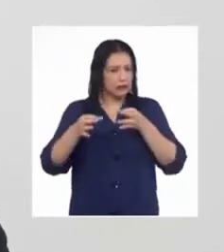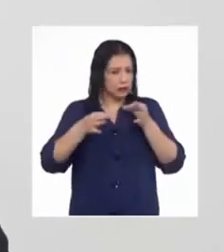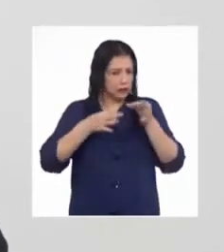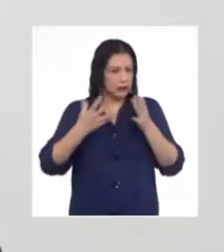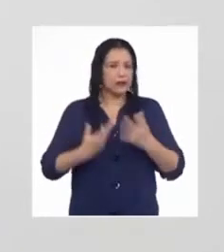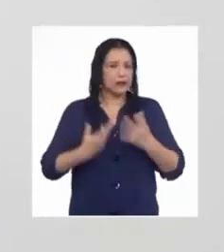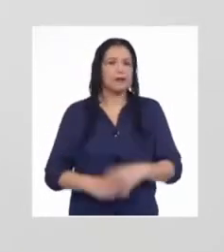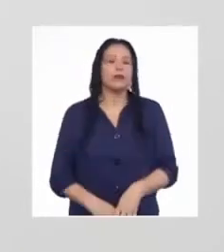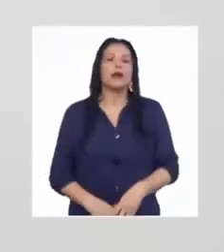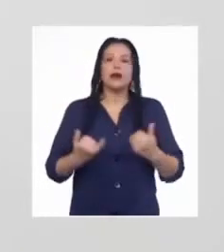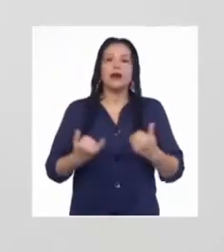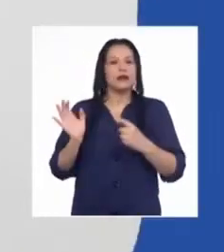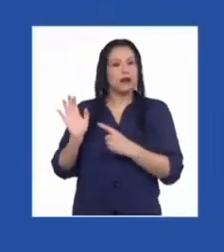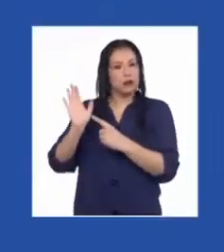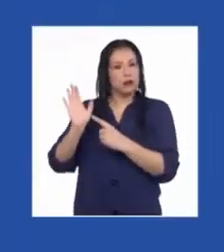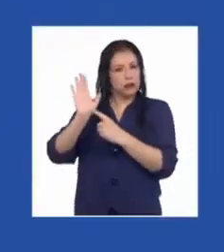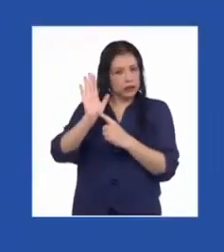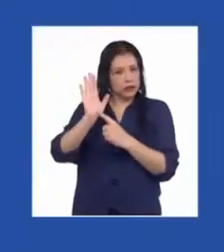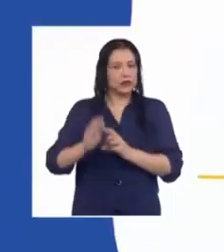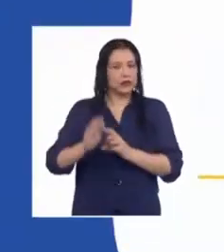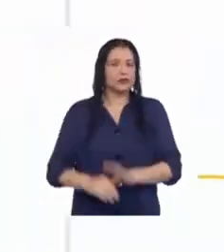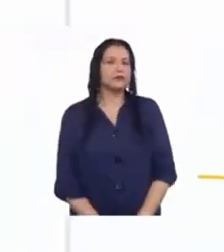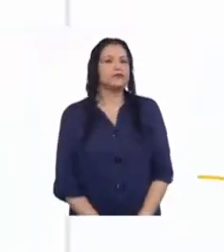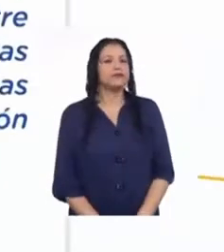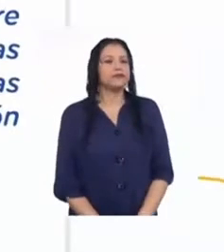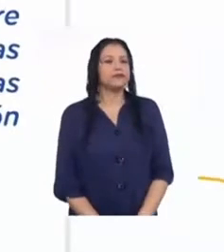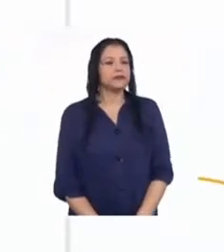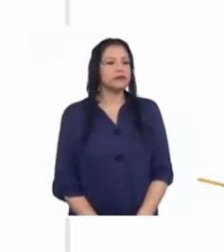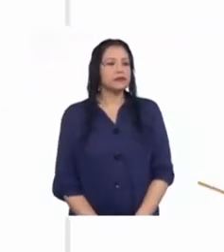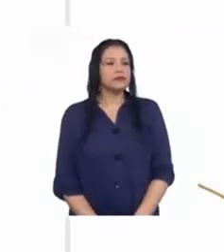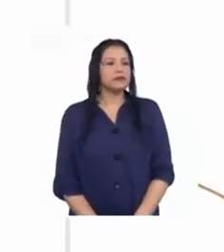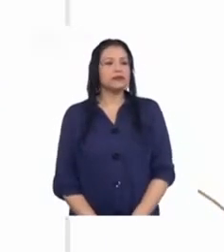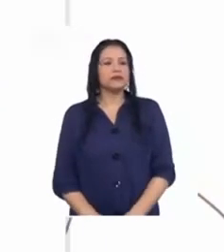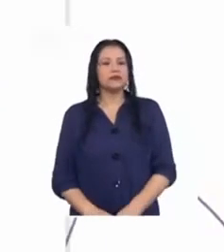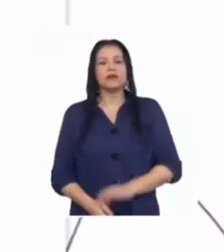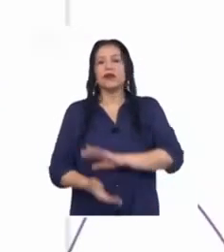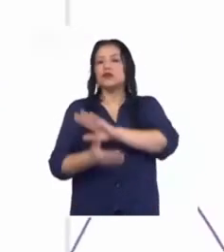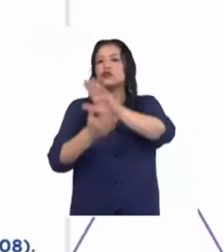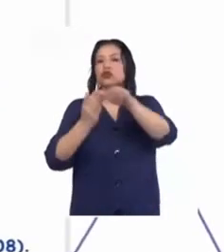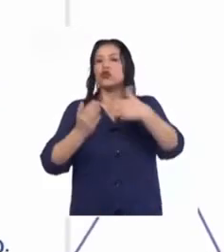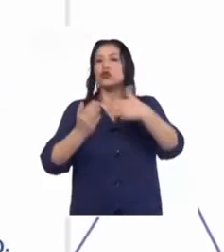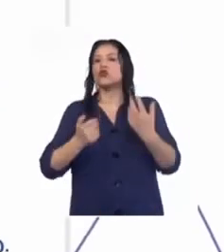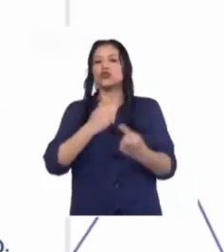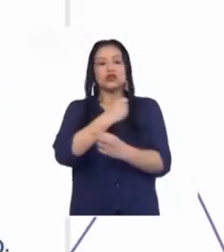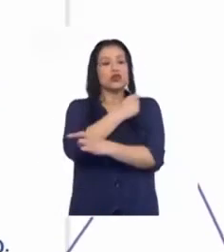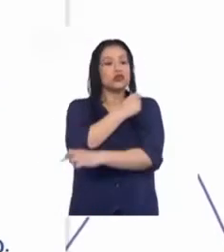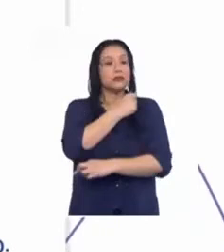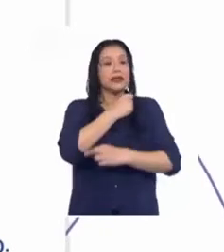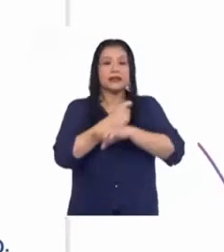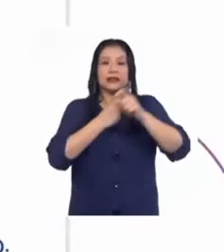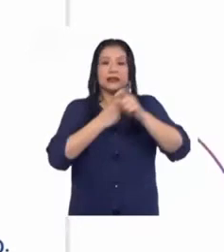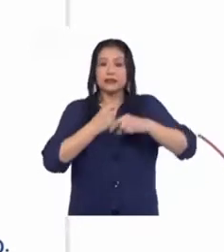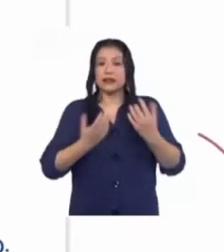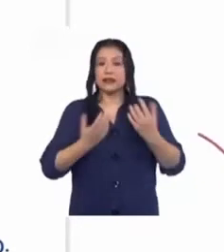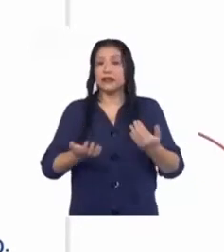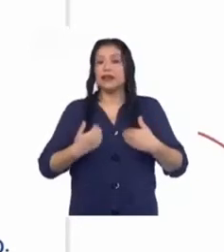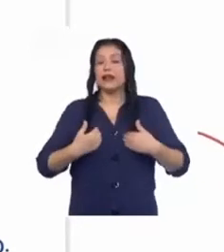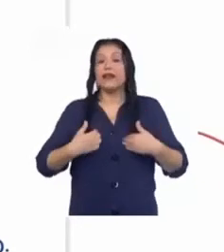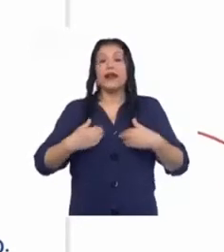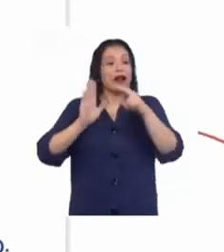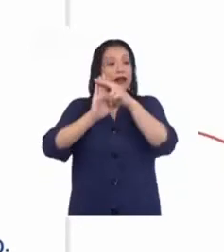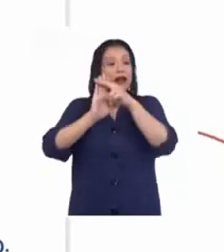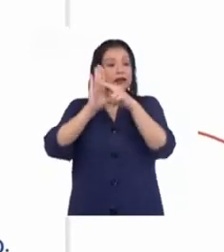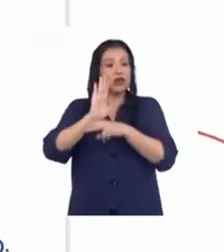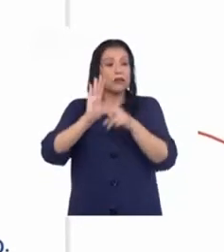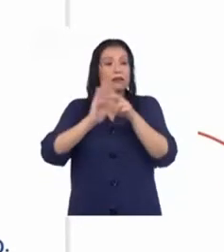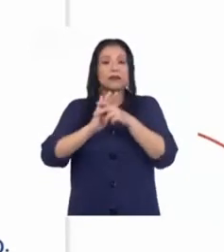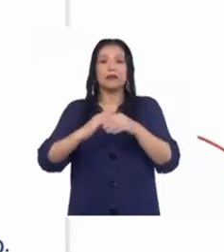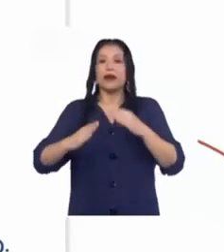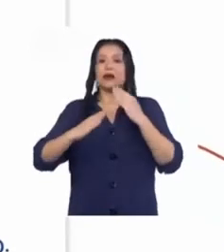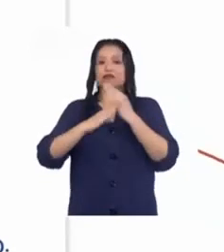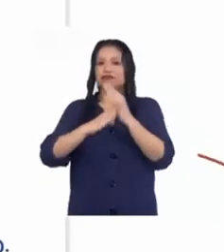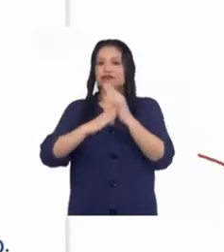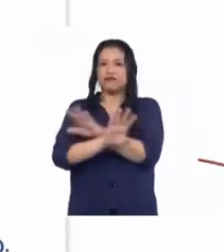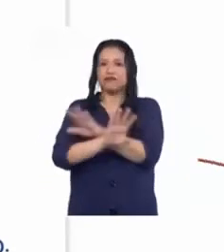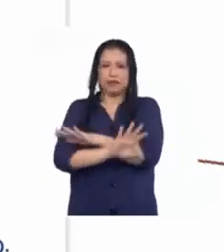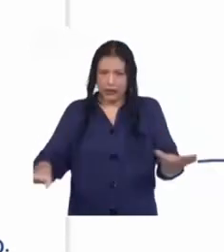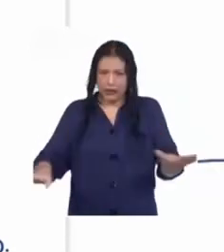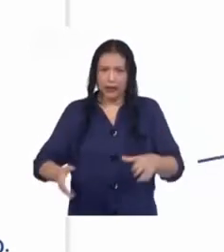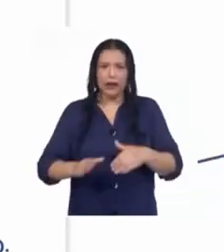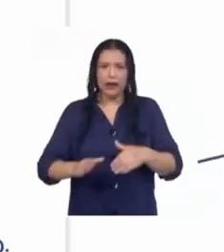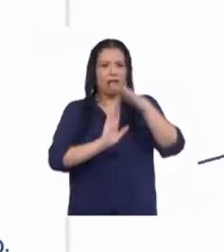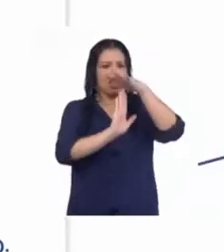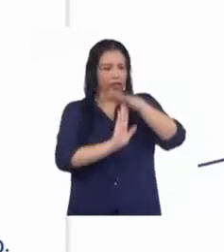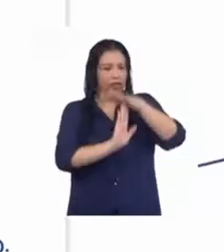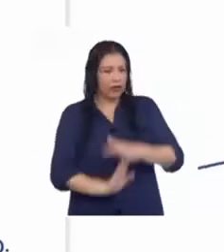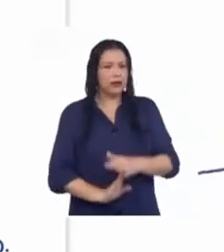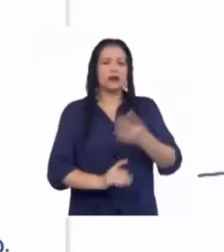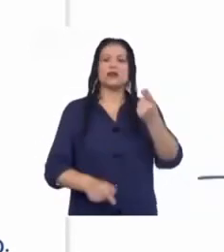lo mostraré a continuación. Todos los estados deberían tomar las medidas necesarias para eliminar todas las formas de discriminación contra